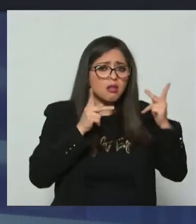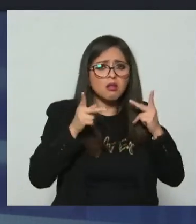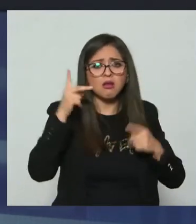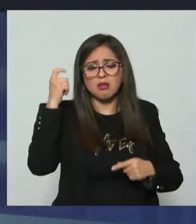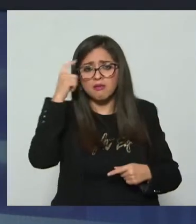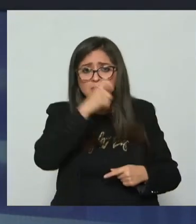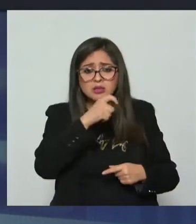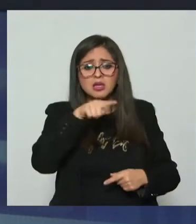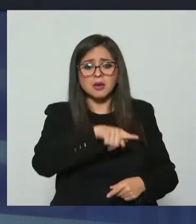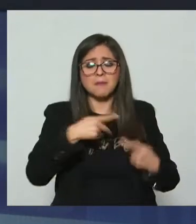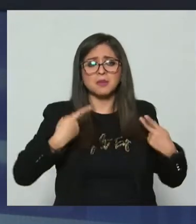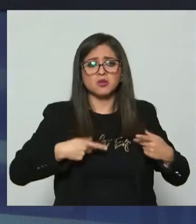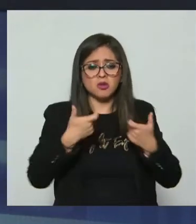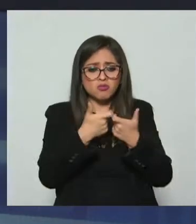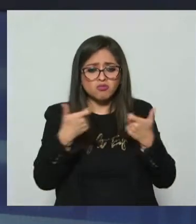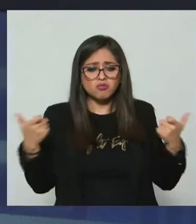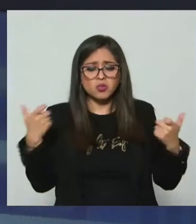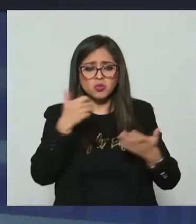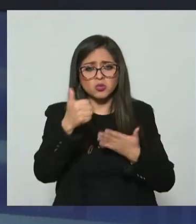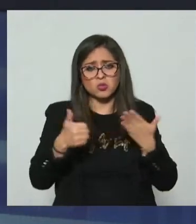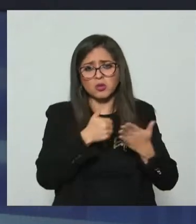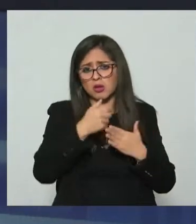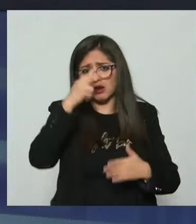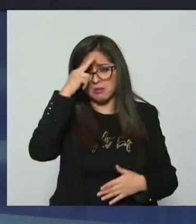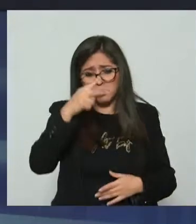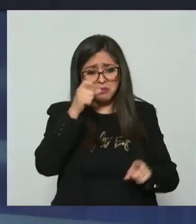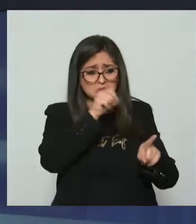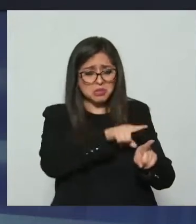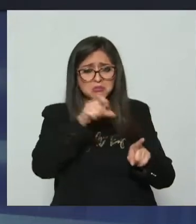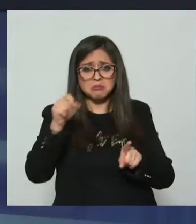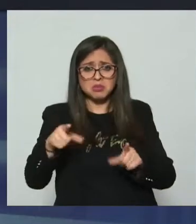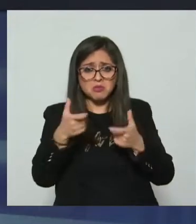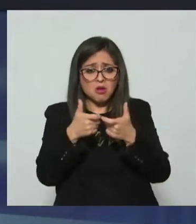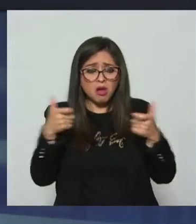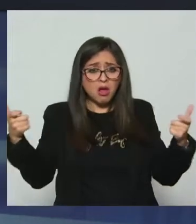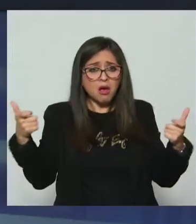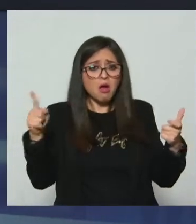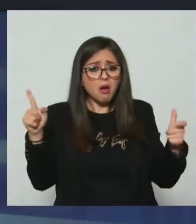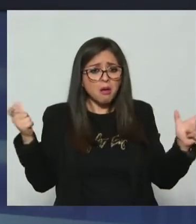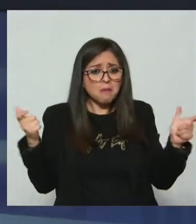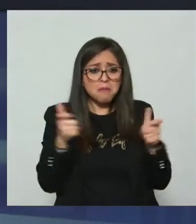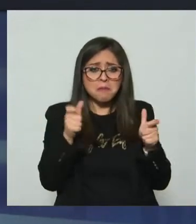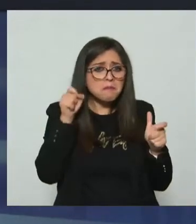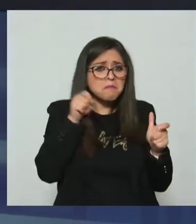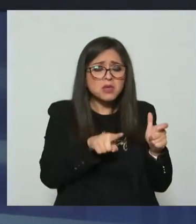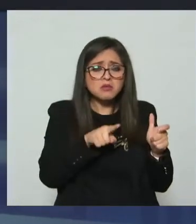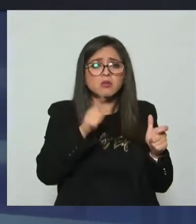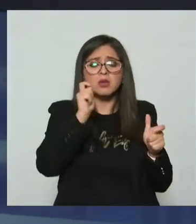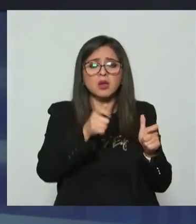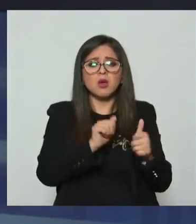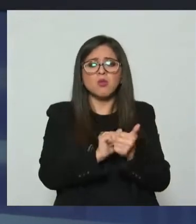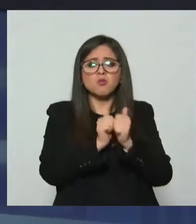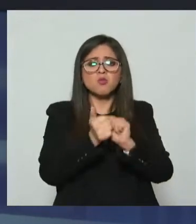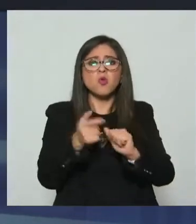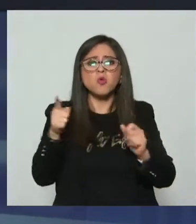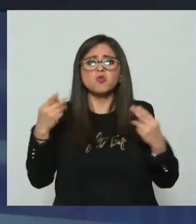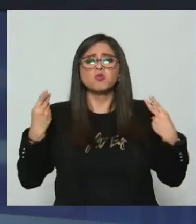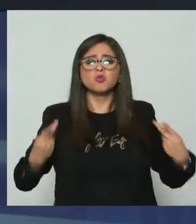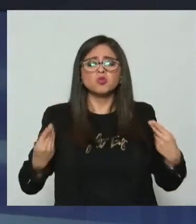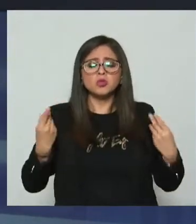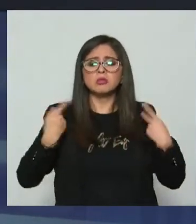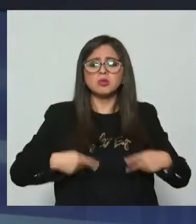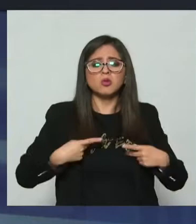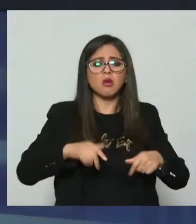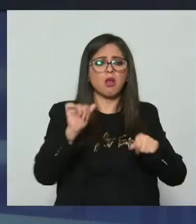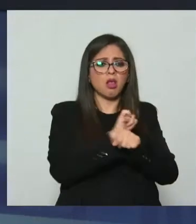Ciudad de México es la misma hace 30 años, no ha crecido. Entonces, la cosa es que nos estamos llenando de automóviles por todos lados,